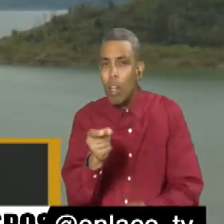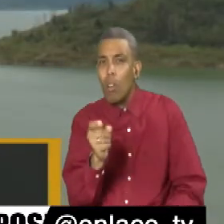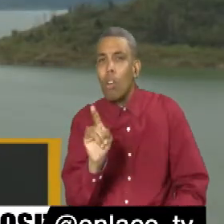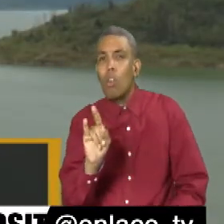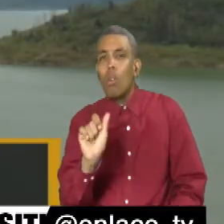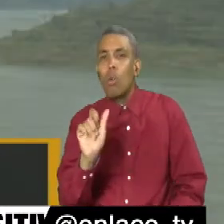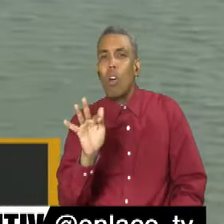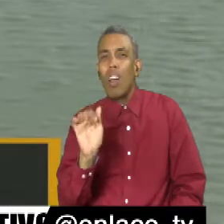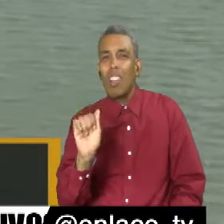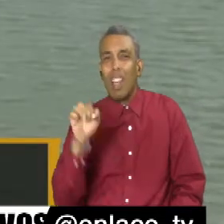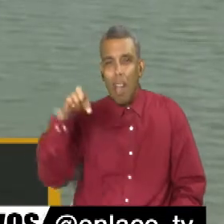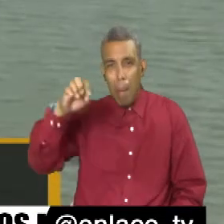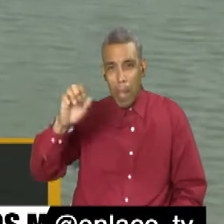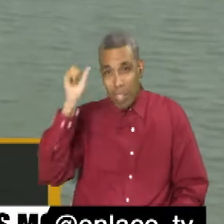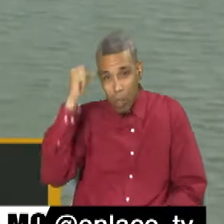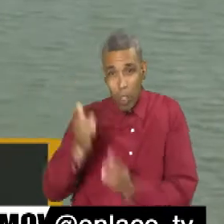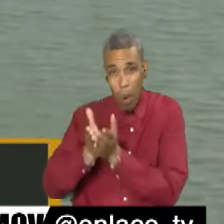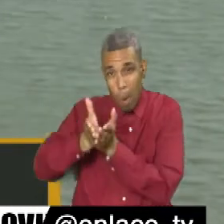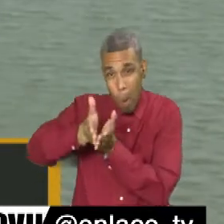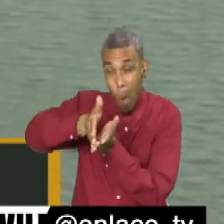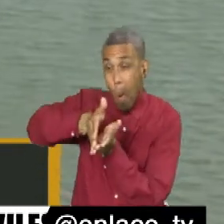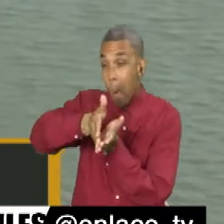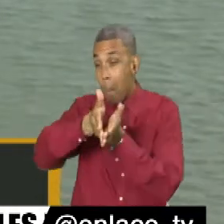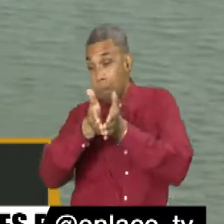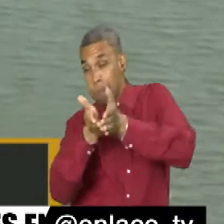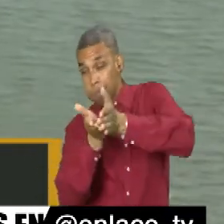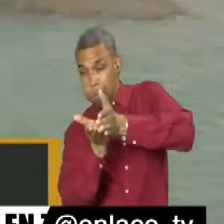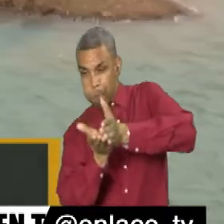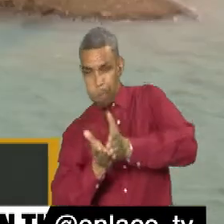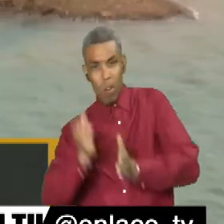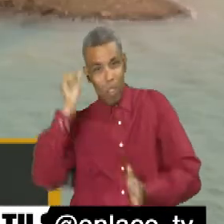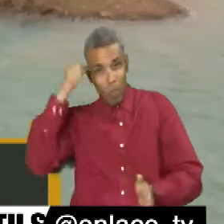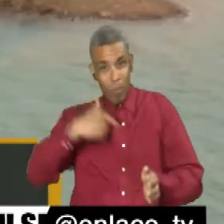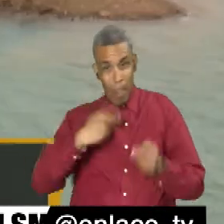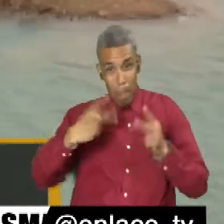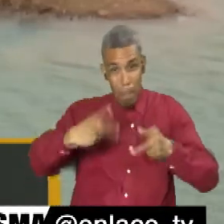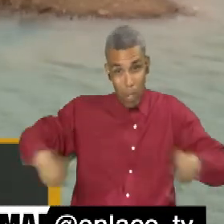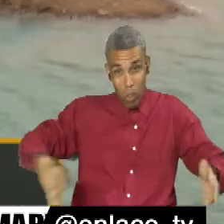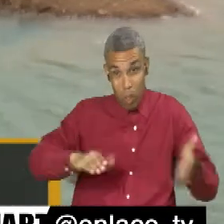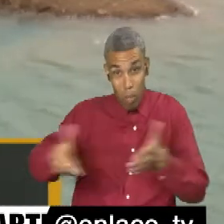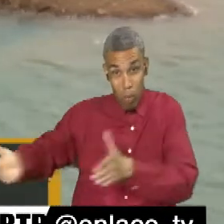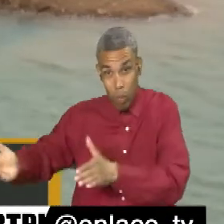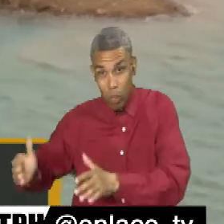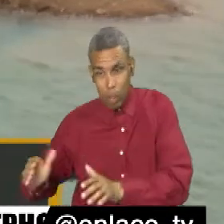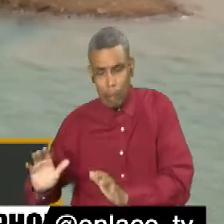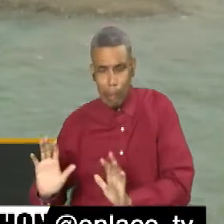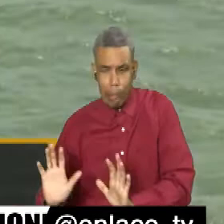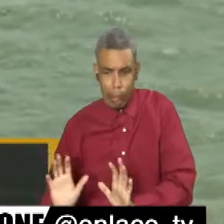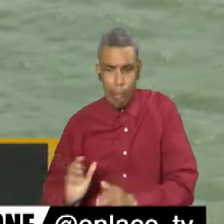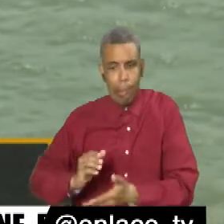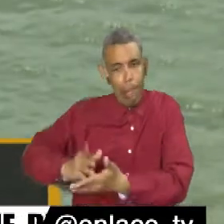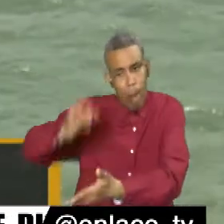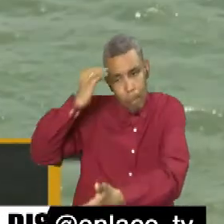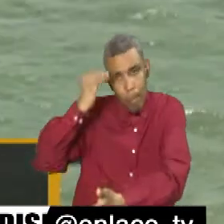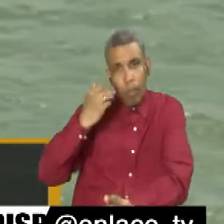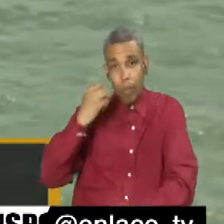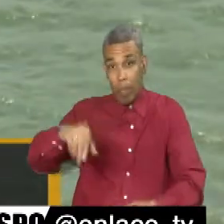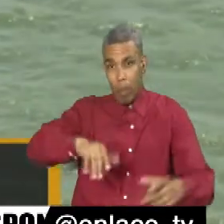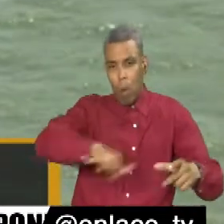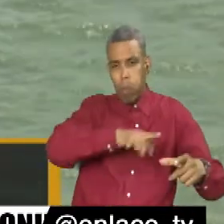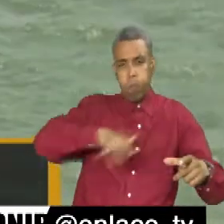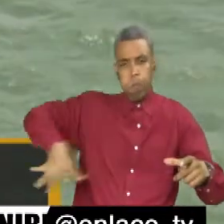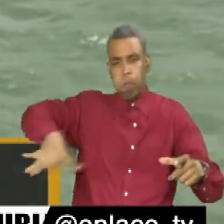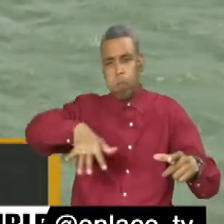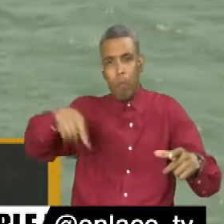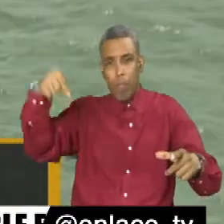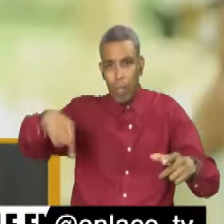claro ejemplo de lo que podría pasar en Topocoro si no hacemos un uso adecuado del espejo de agua y no controlamos a las empresas que están prestando